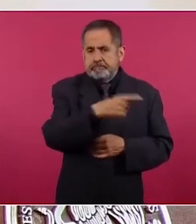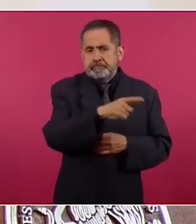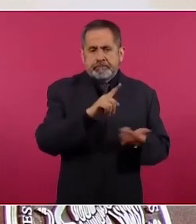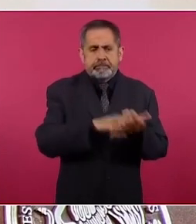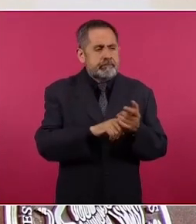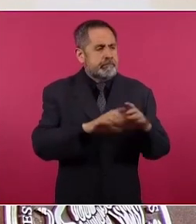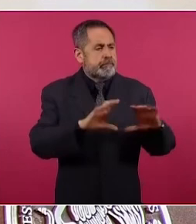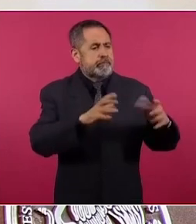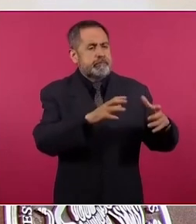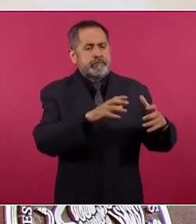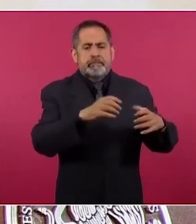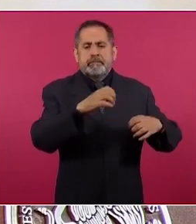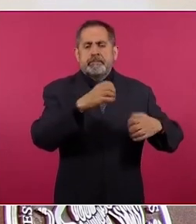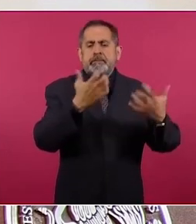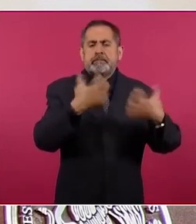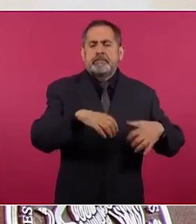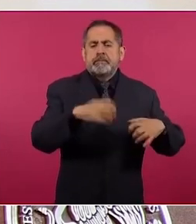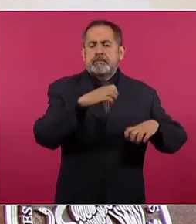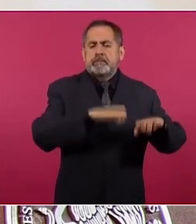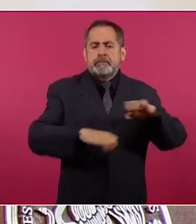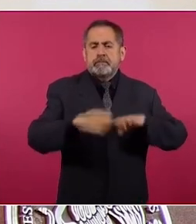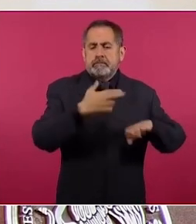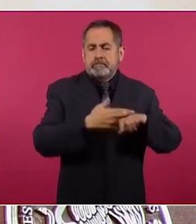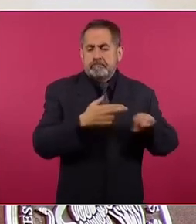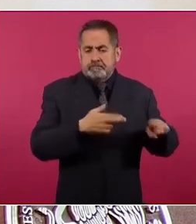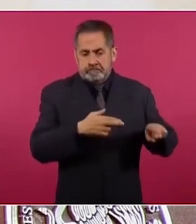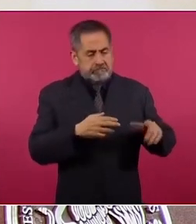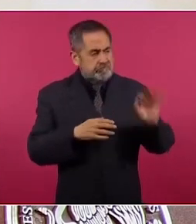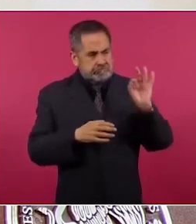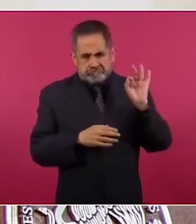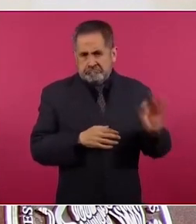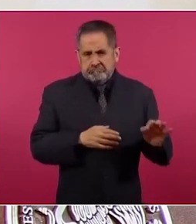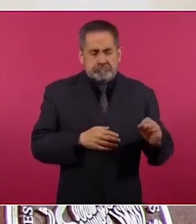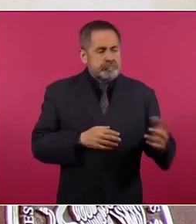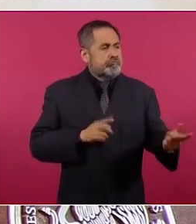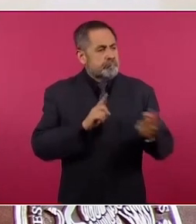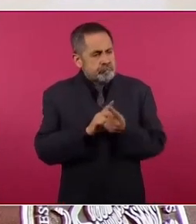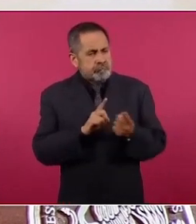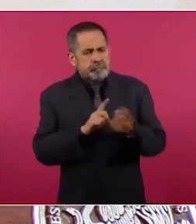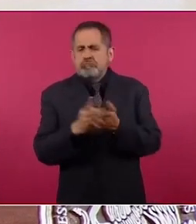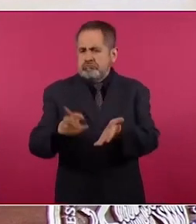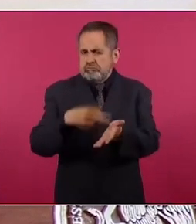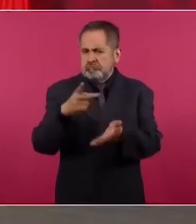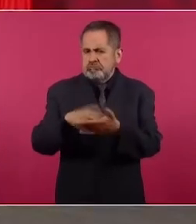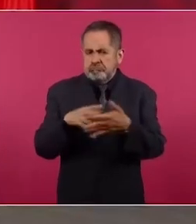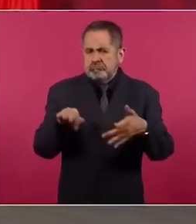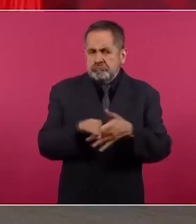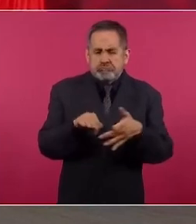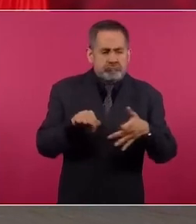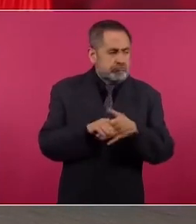los organismos empresariales y constantemente nos reunimos,